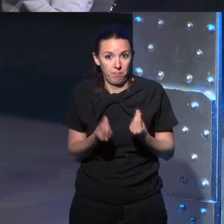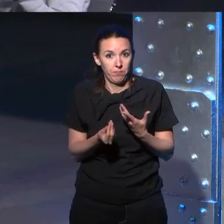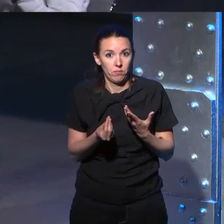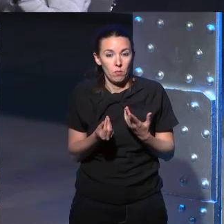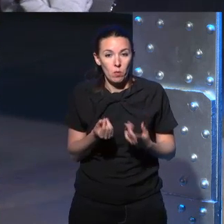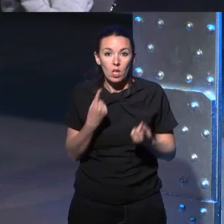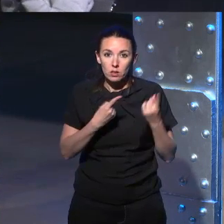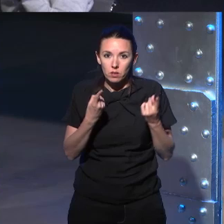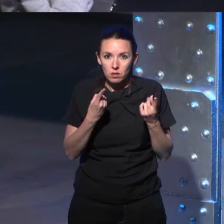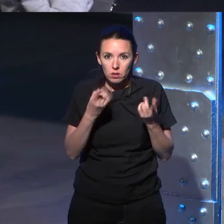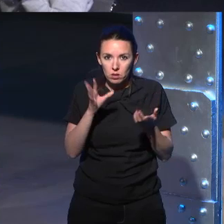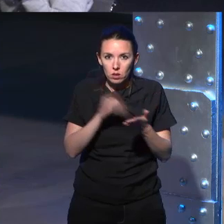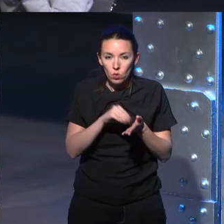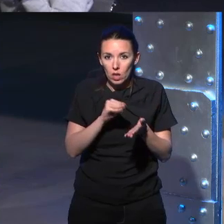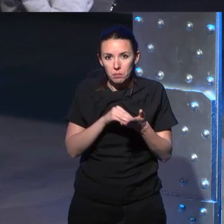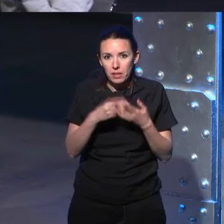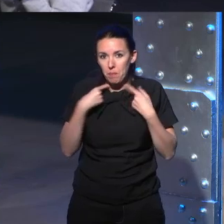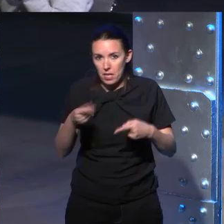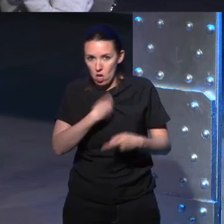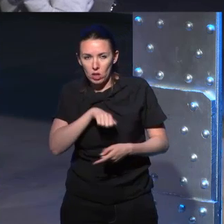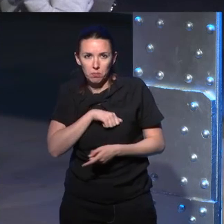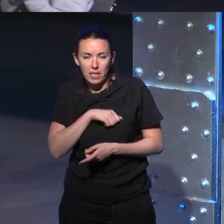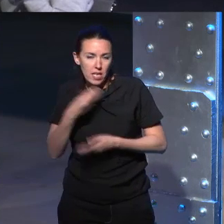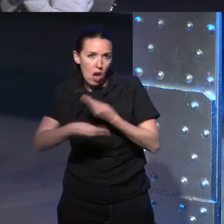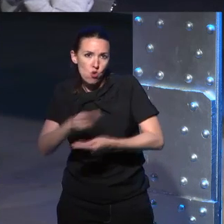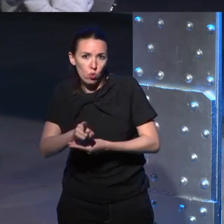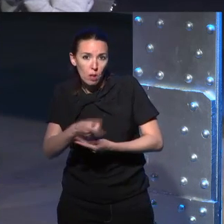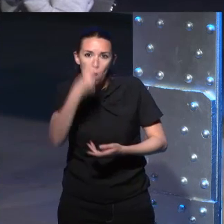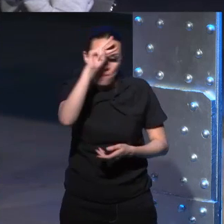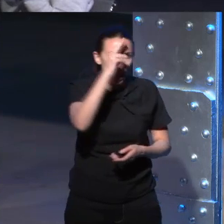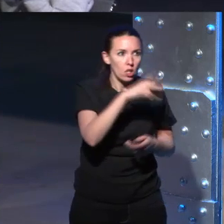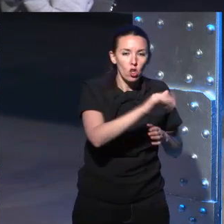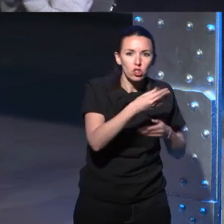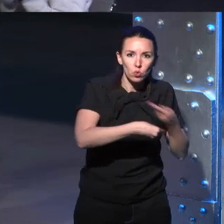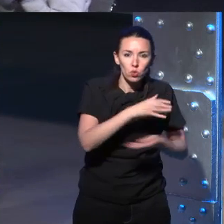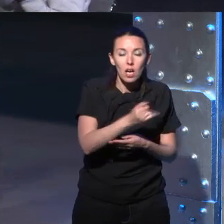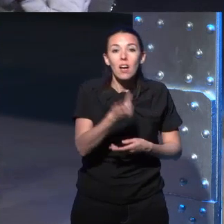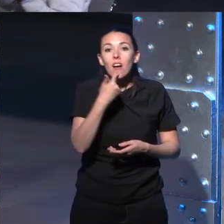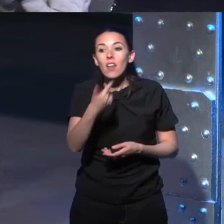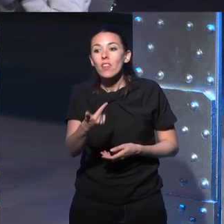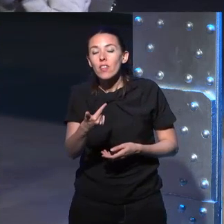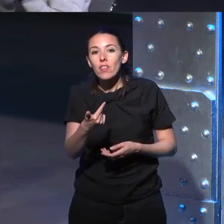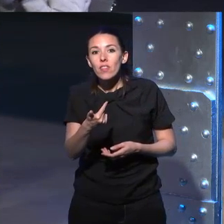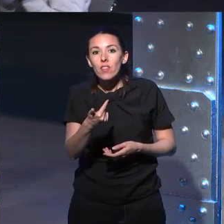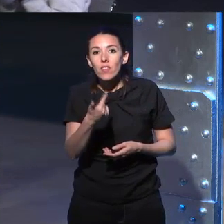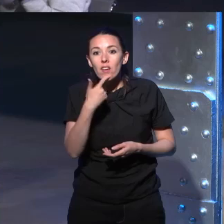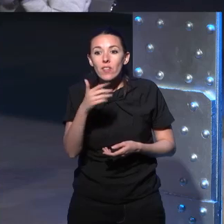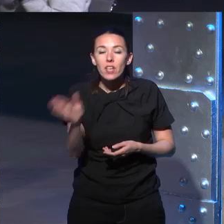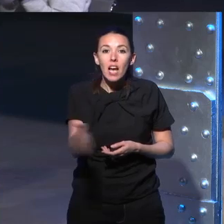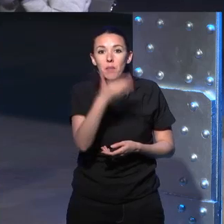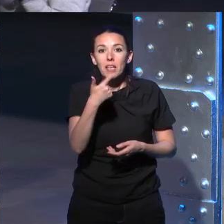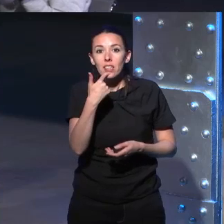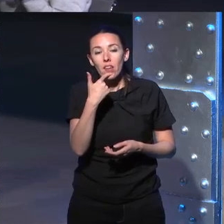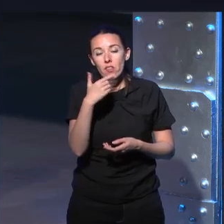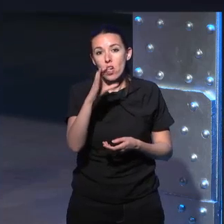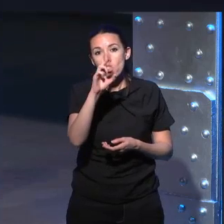que en algún momento se perdieron en España y se quedaron en México. Por cierto, en México, para decir en una banca, hazte para allá, es